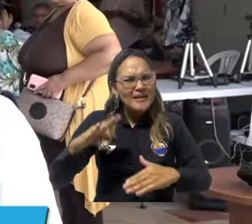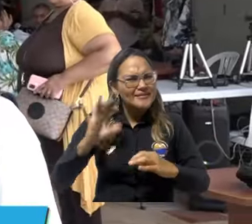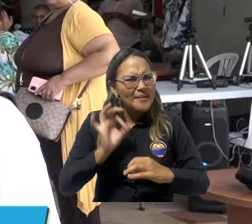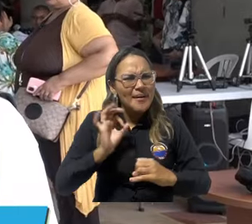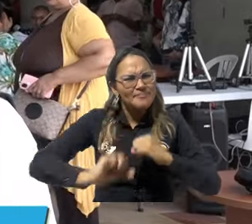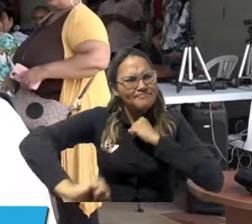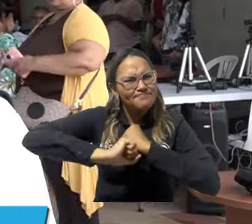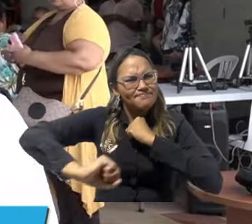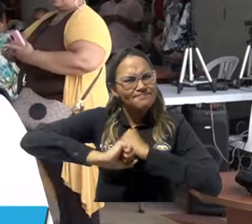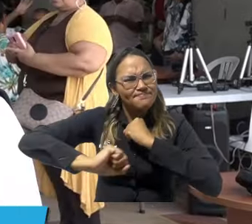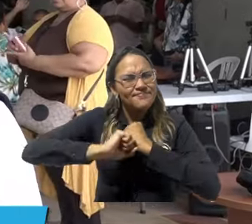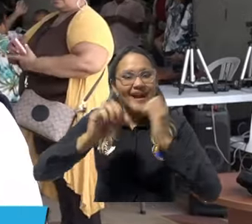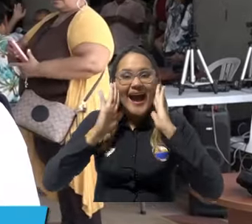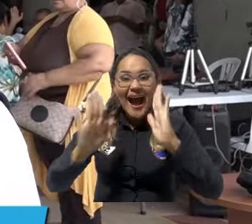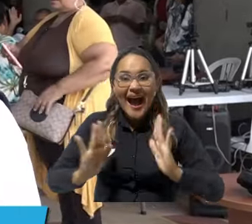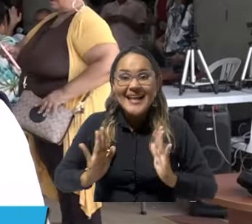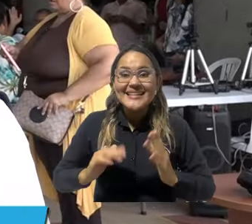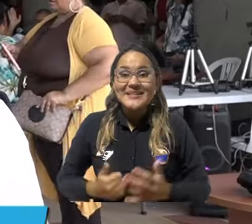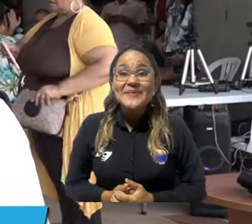siempre ha estado ahí